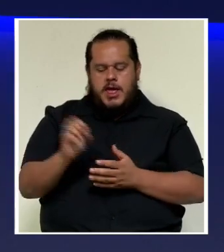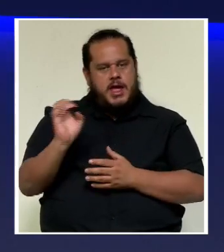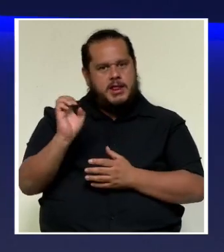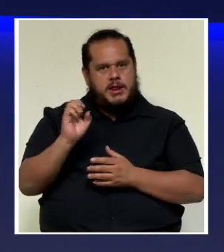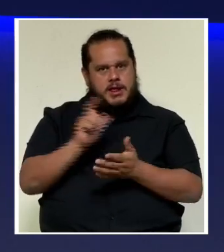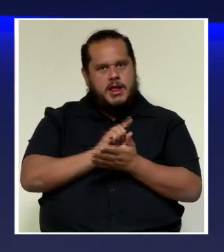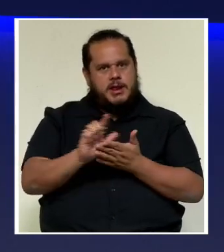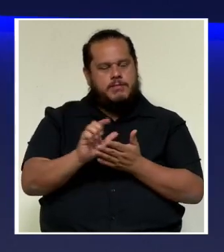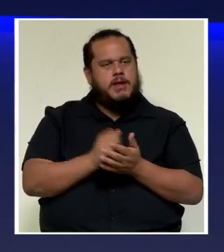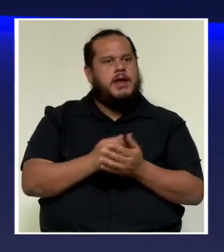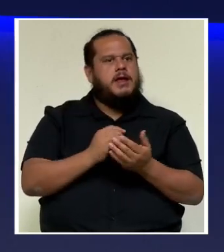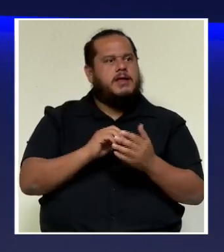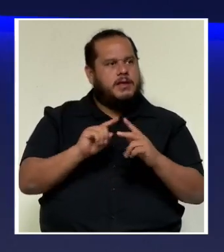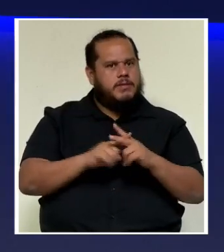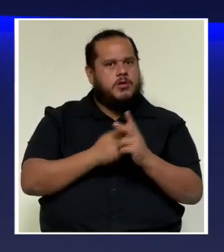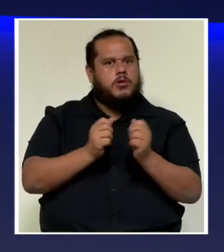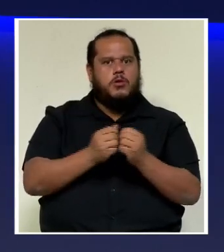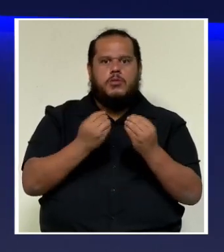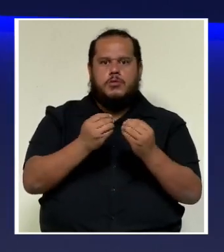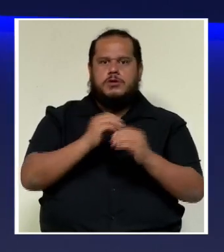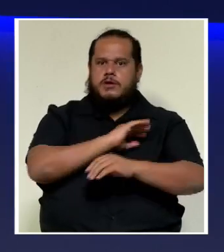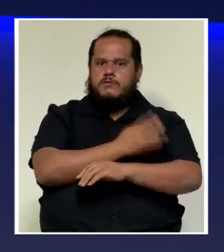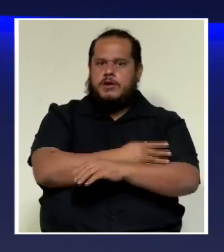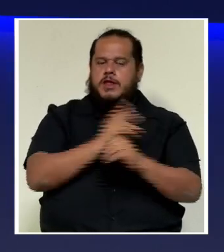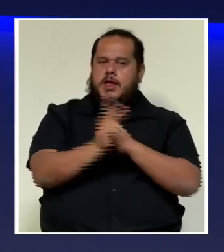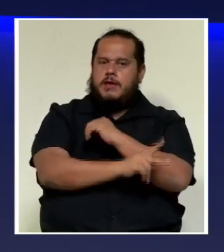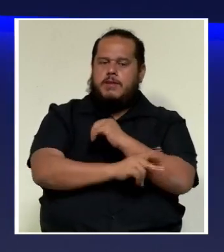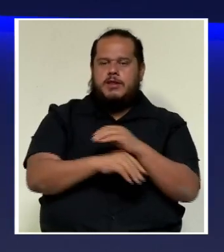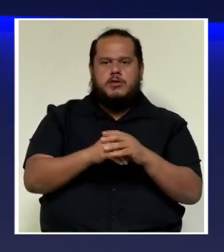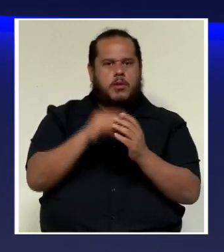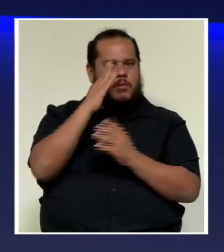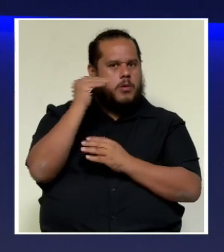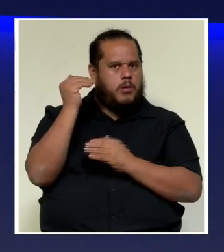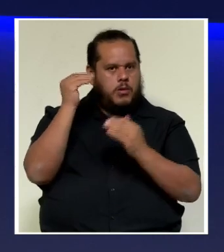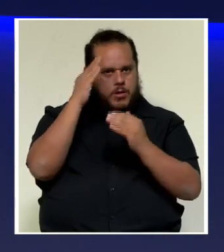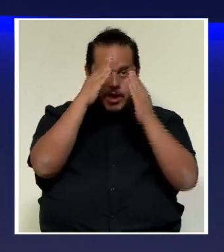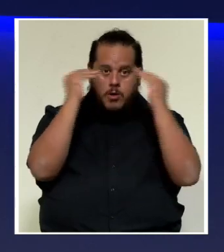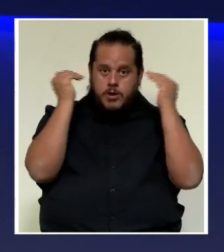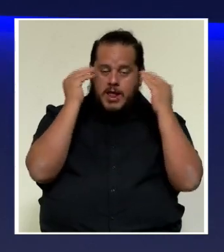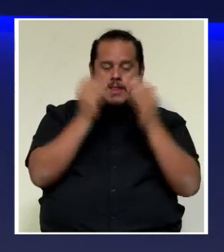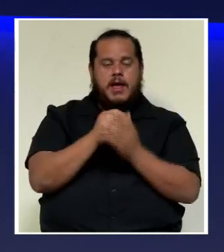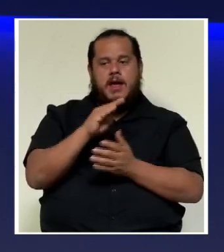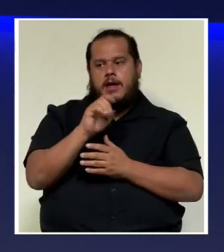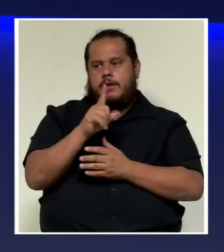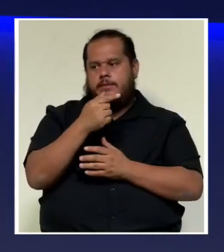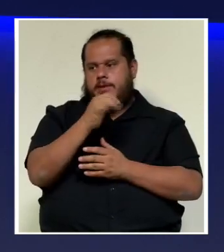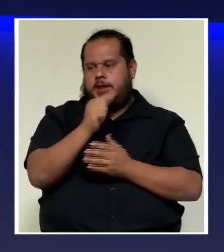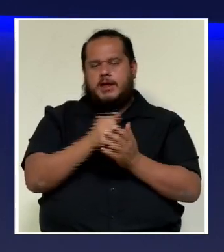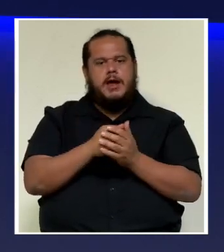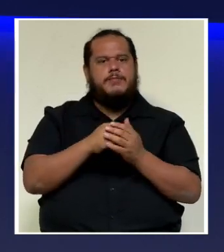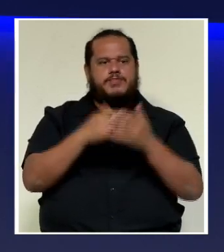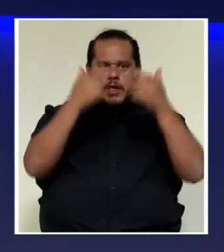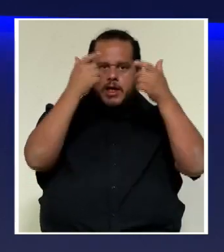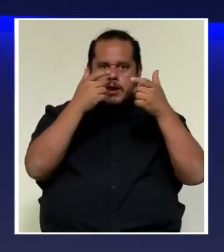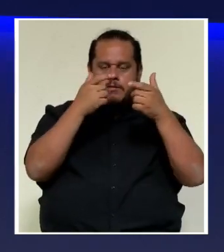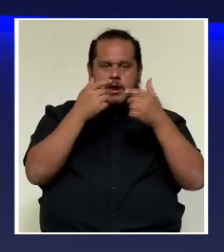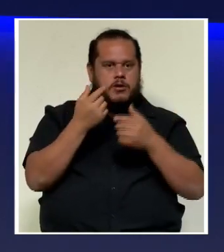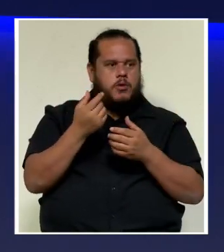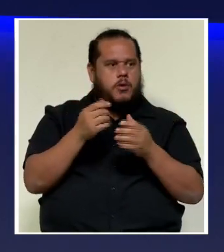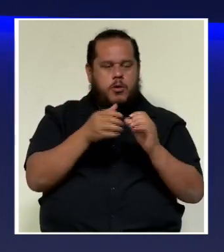está surgiendo con muchísima fuerza en países como Holanda, Bélgica, el Reino Unido. Son